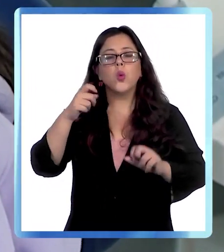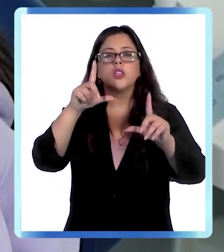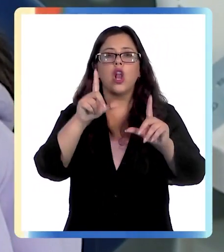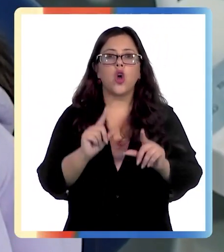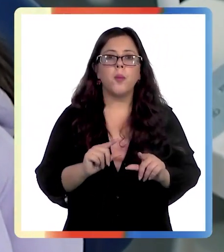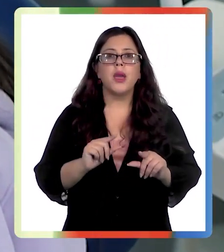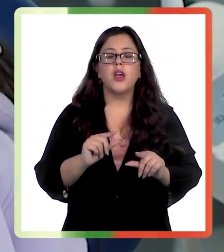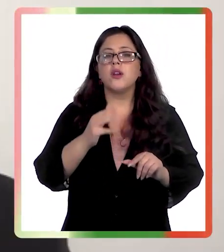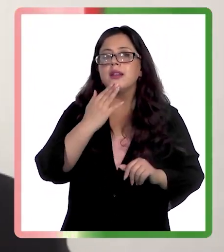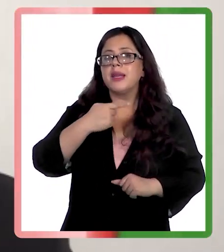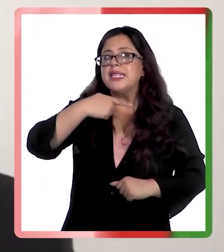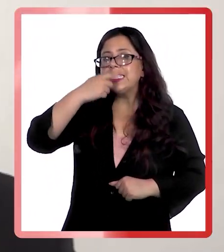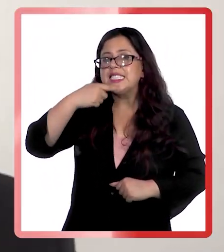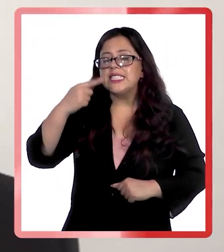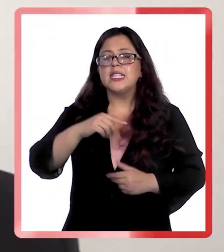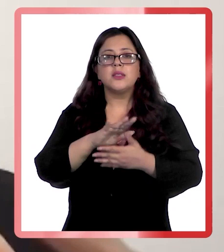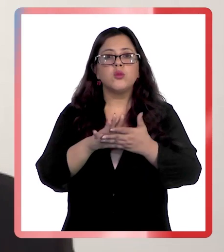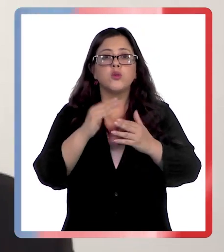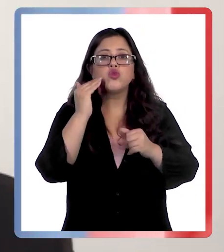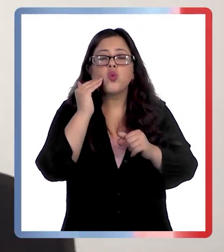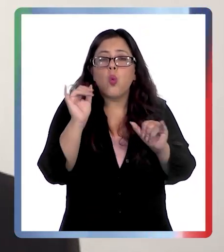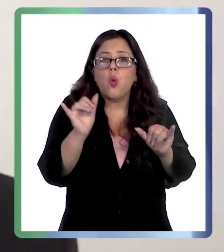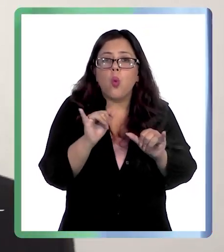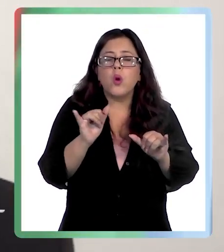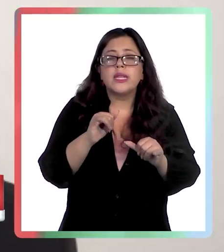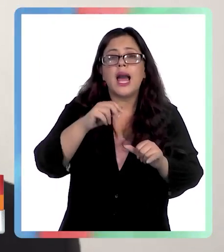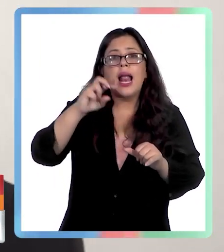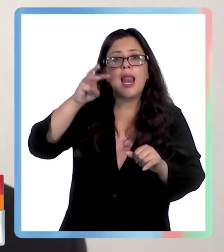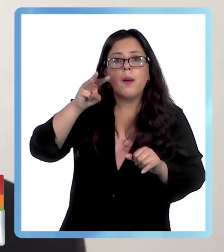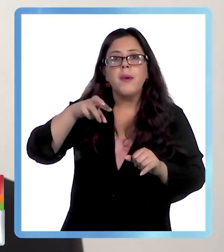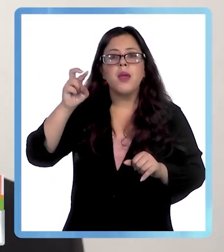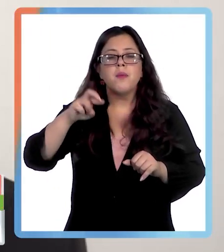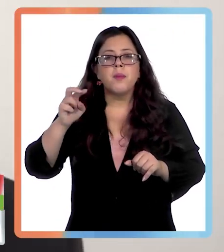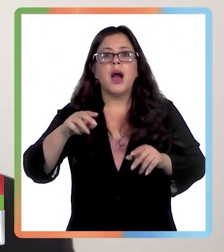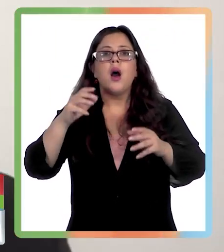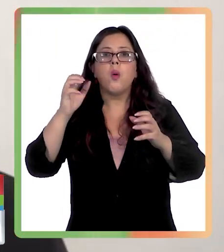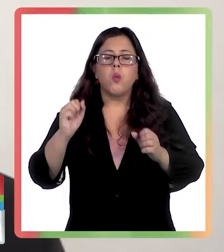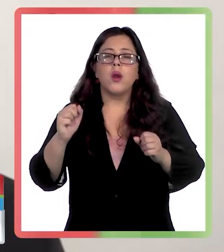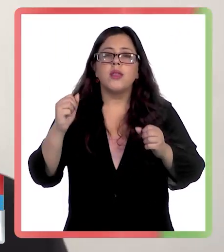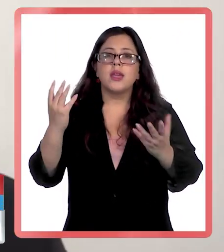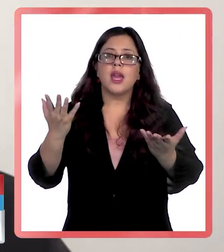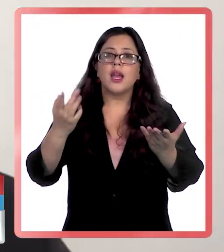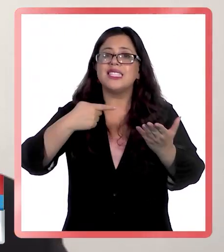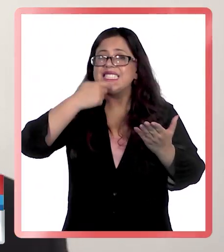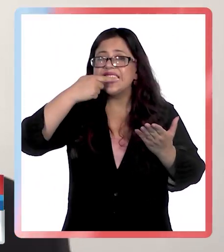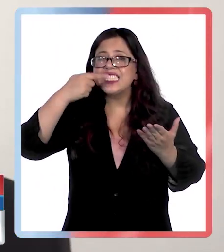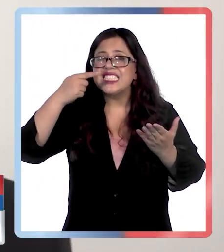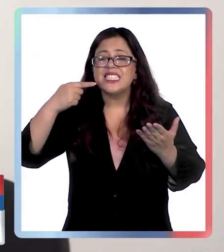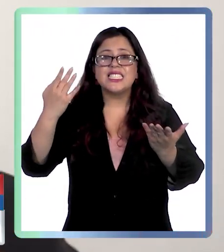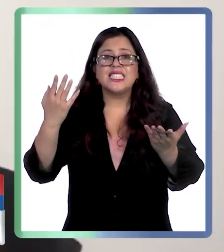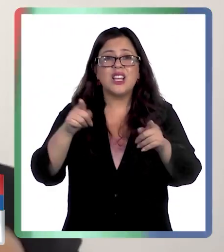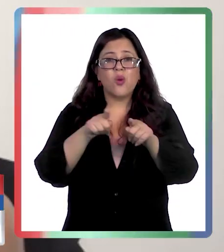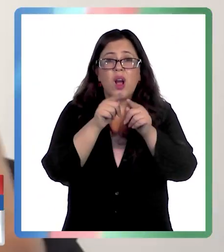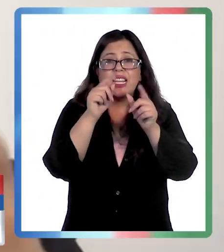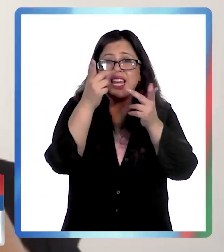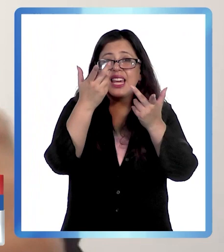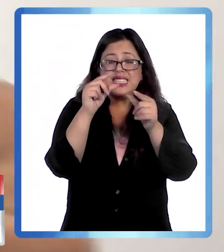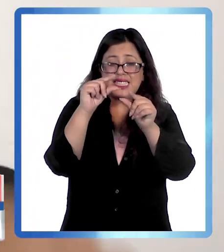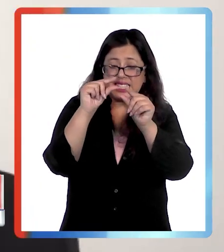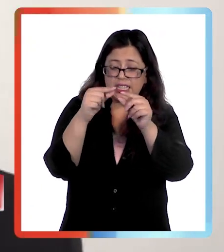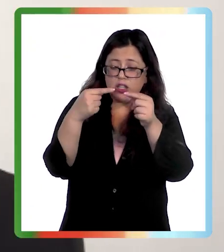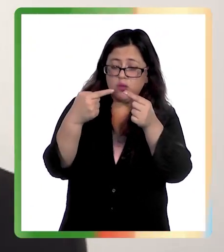mínimo posible higiene si son muy chiquititos la misma mamá o el papá puede tomar estos cepillos de dientes que son como unos